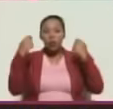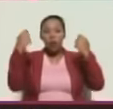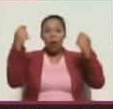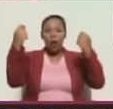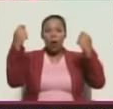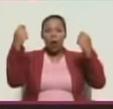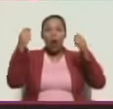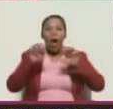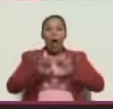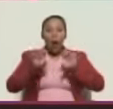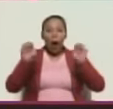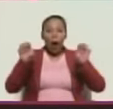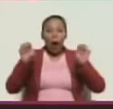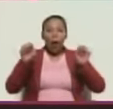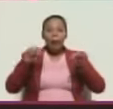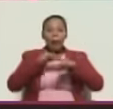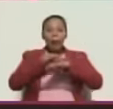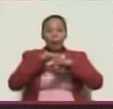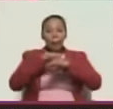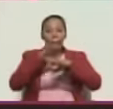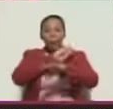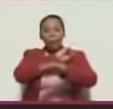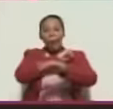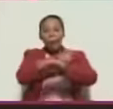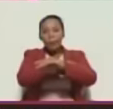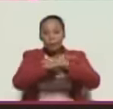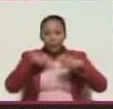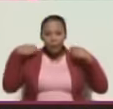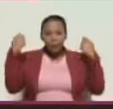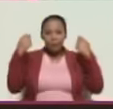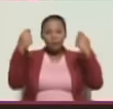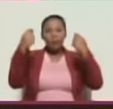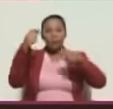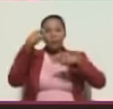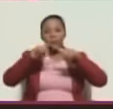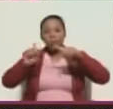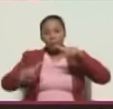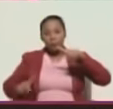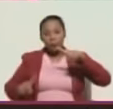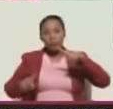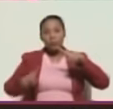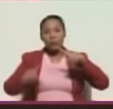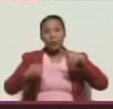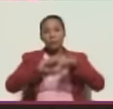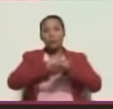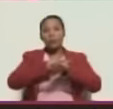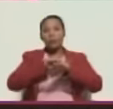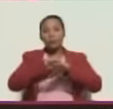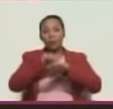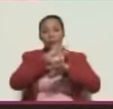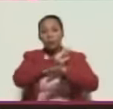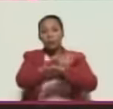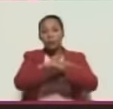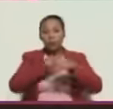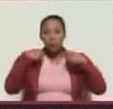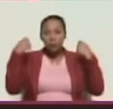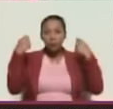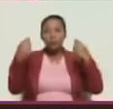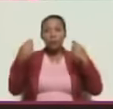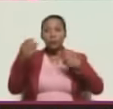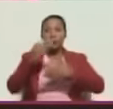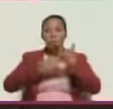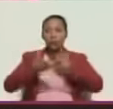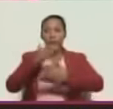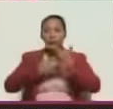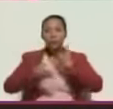educación Ministerio del poder popular para la energía eléctrica Ministerio del poder popular para relaciones interiores